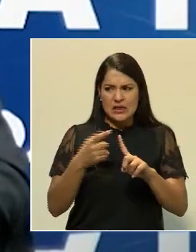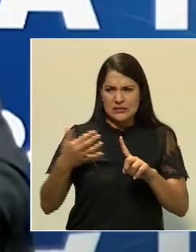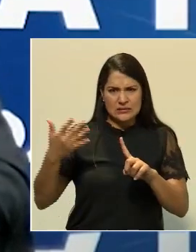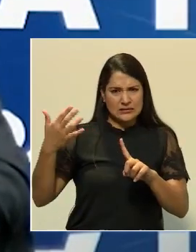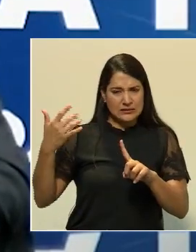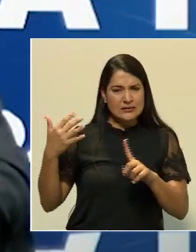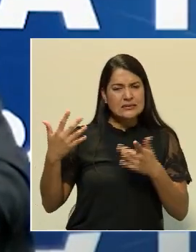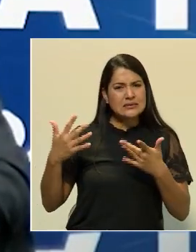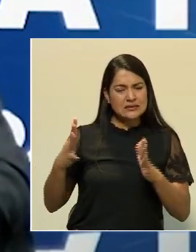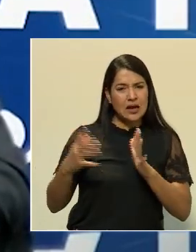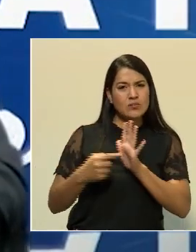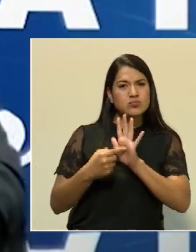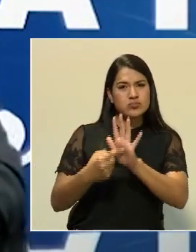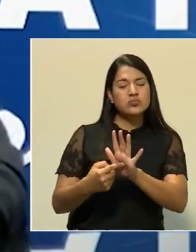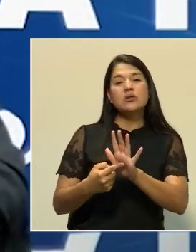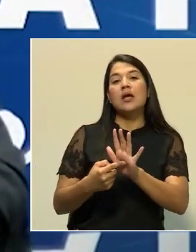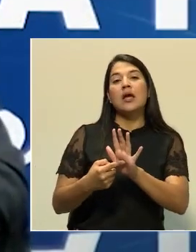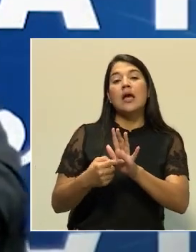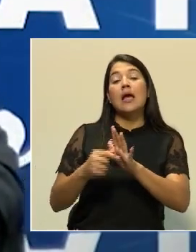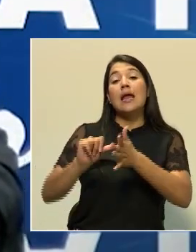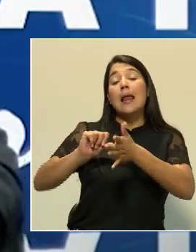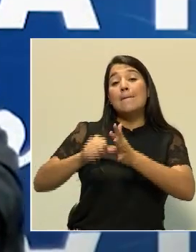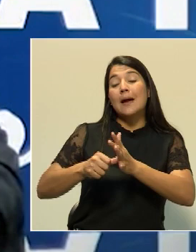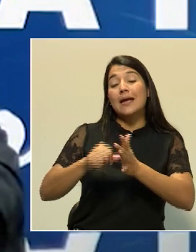algunas semanas el portal